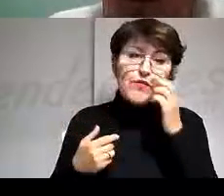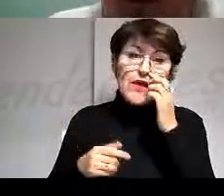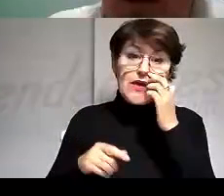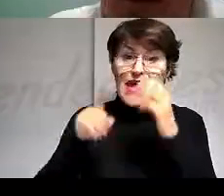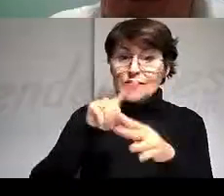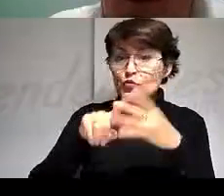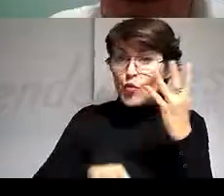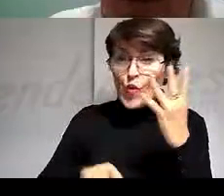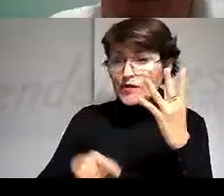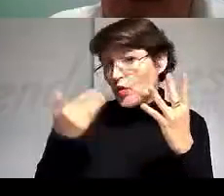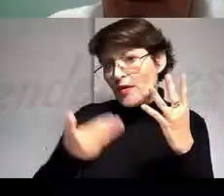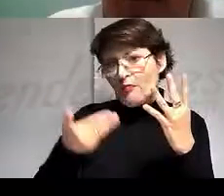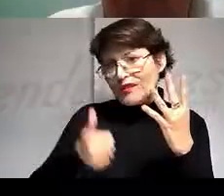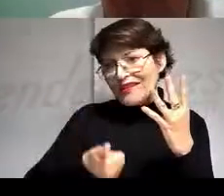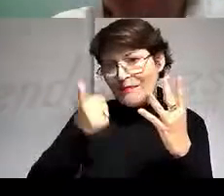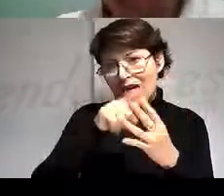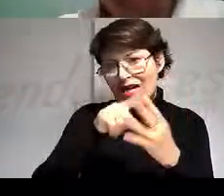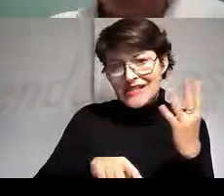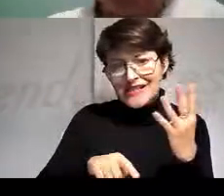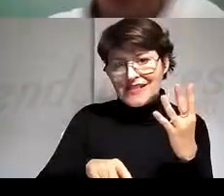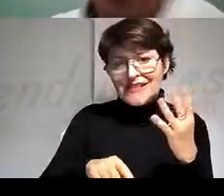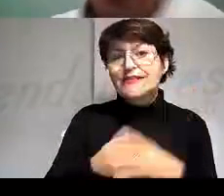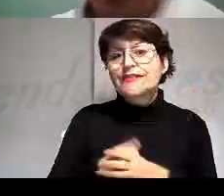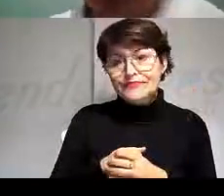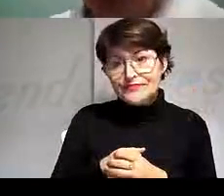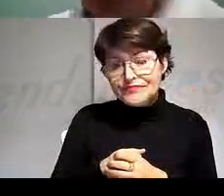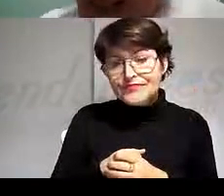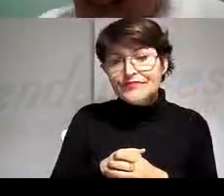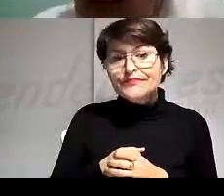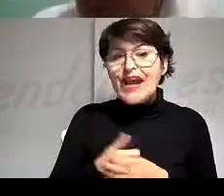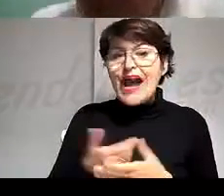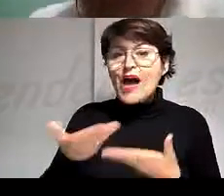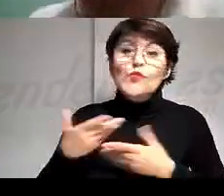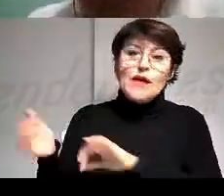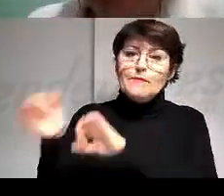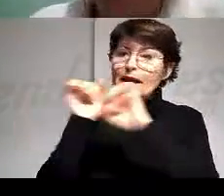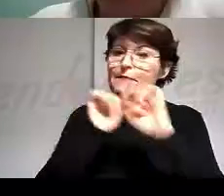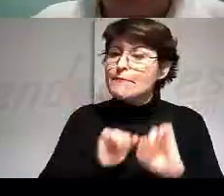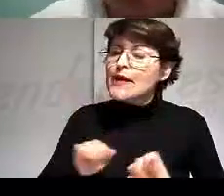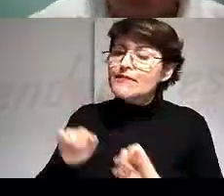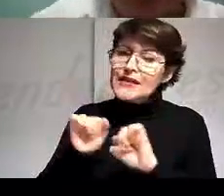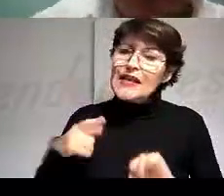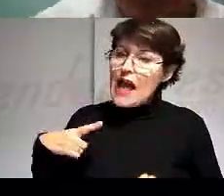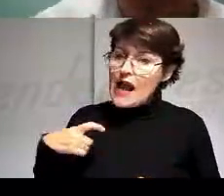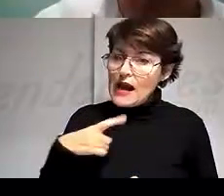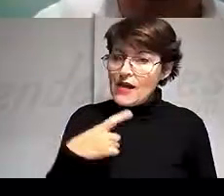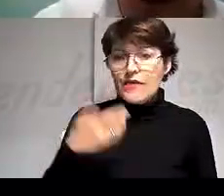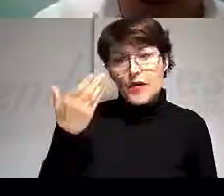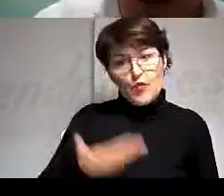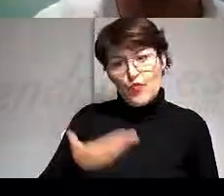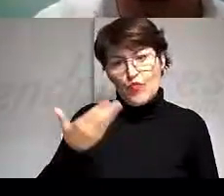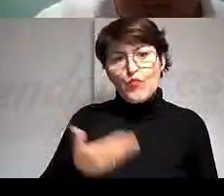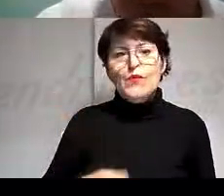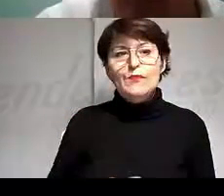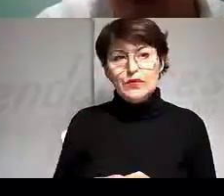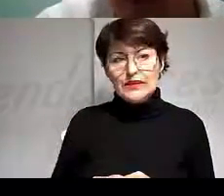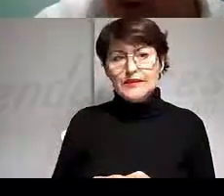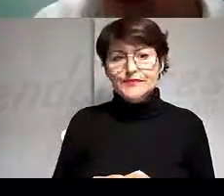cuatro más frecuentes. Es decir, obtenemos una prevención claramente establecida de los